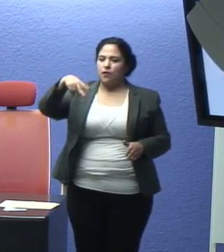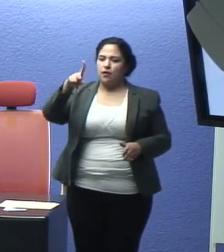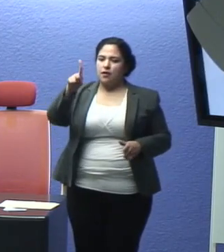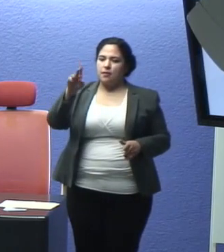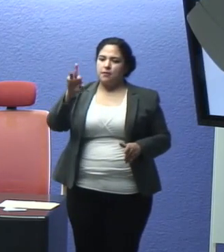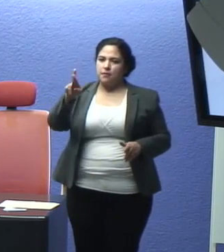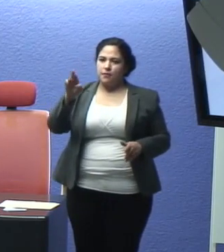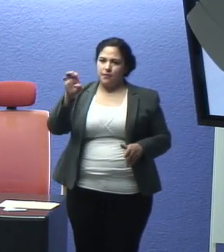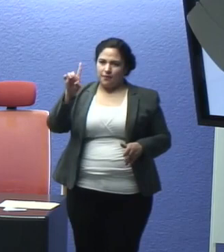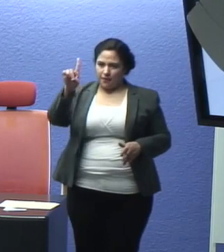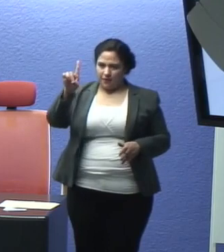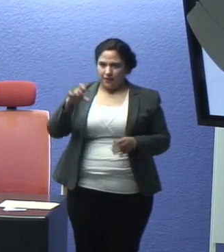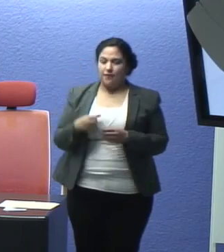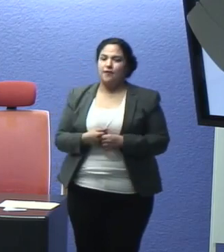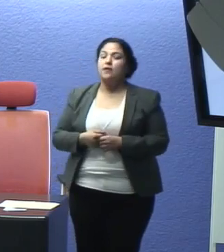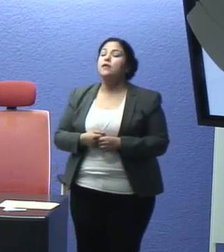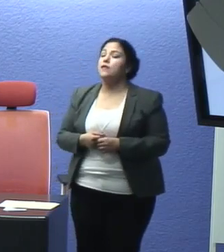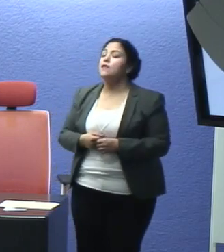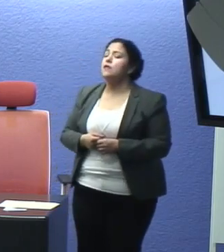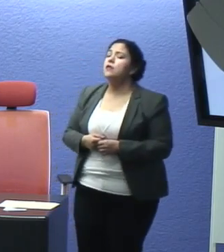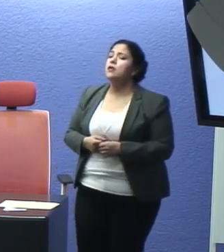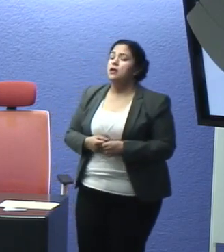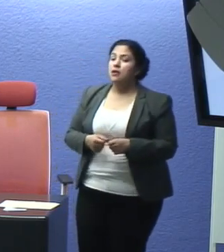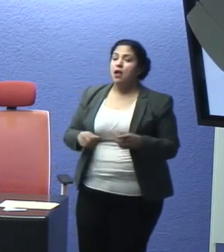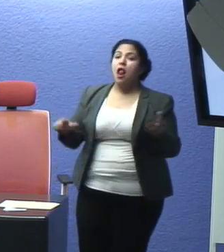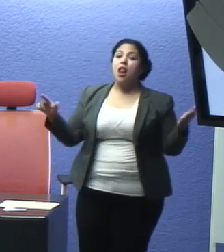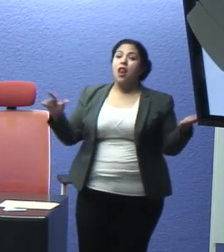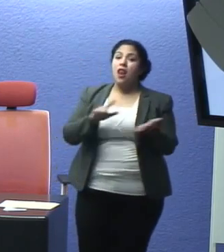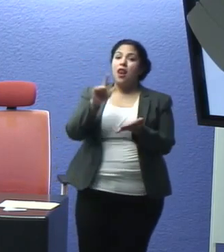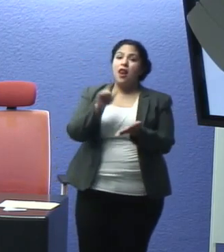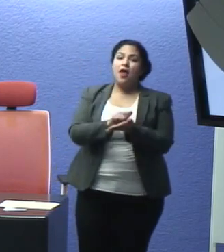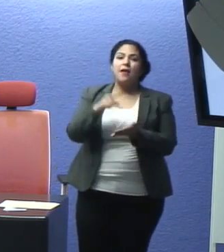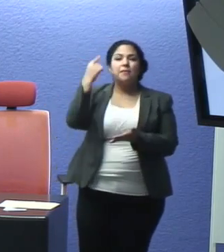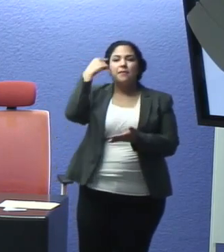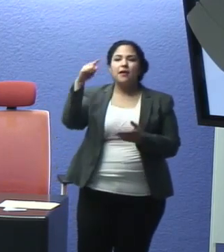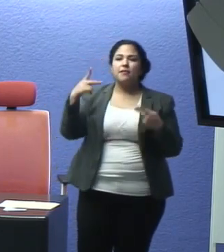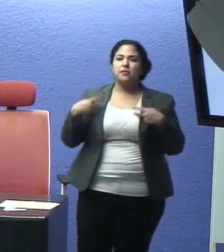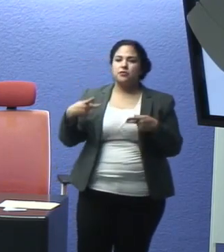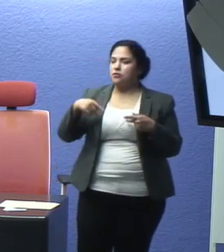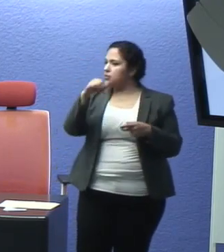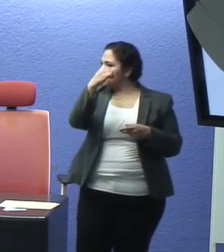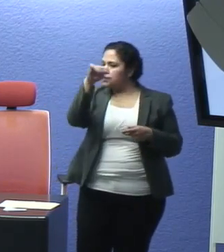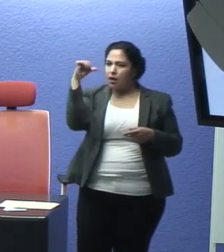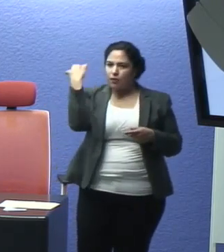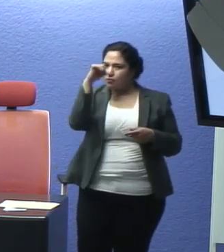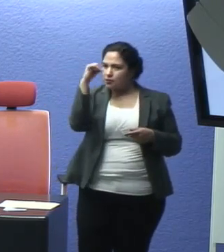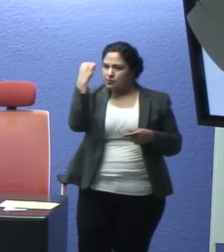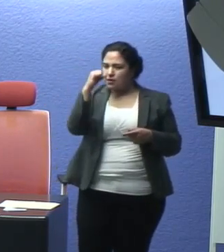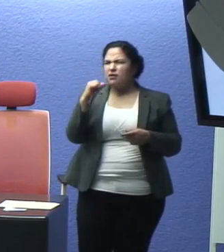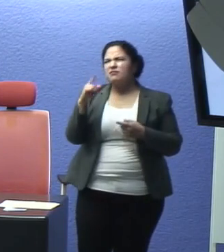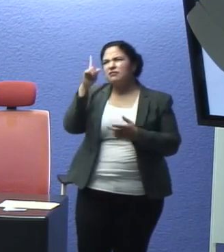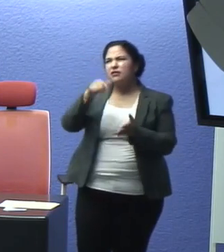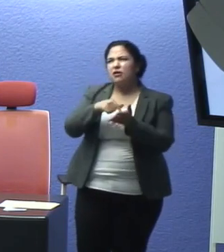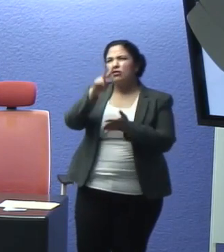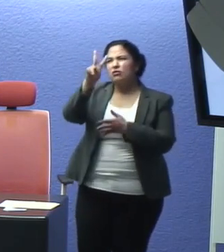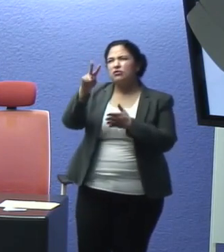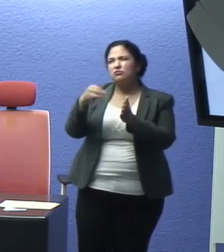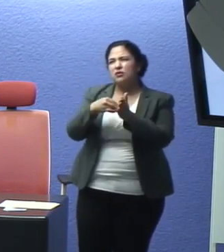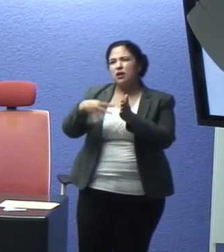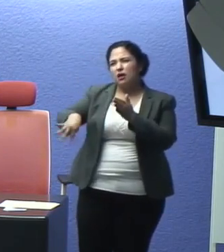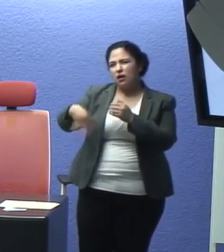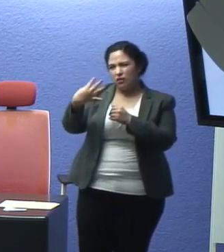que empezó a generarse la ley de autismo, hace unos años, me parece que fue el 2014, no lo recuerdo bien, justo se